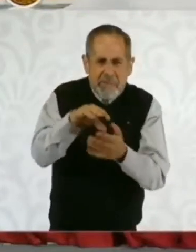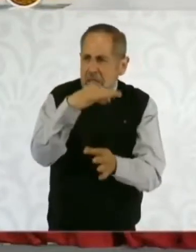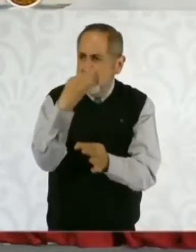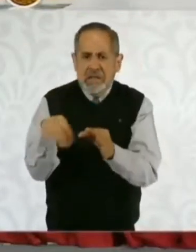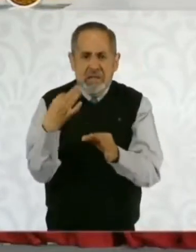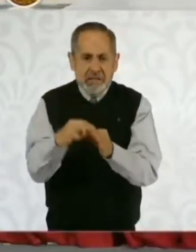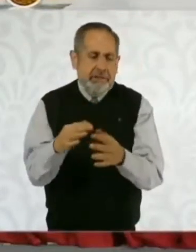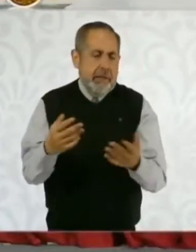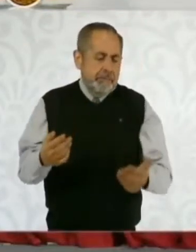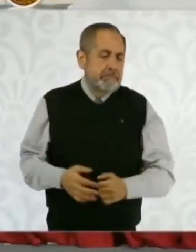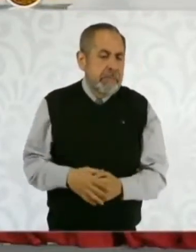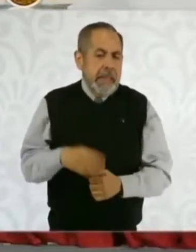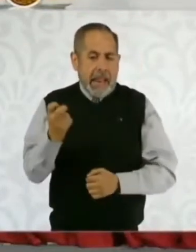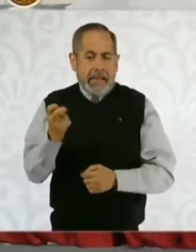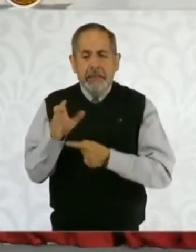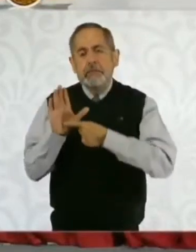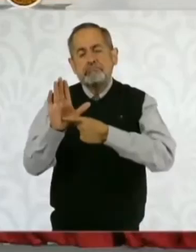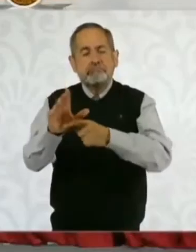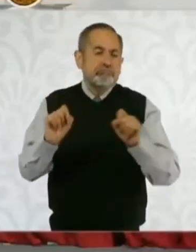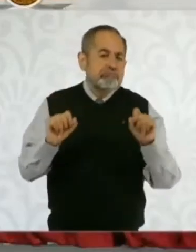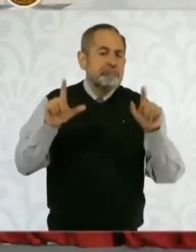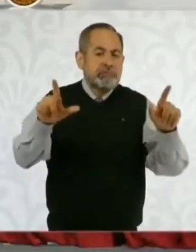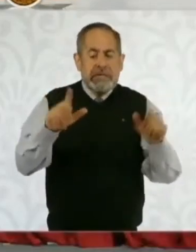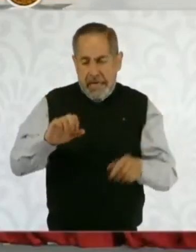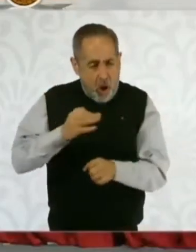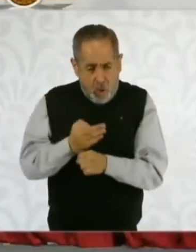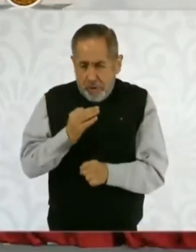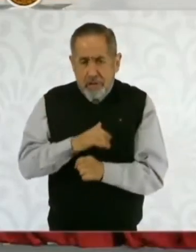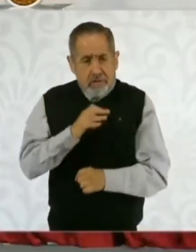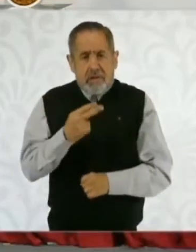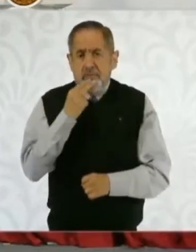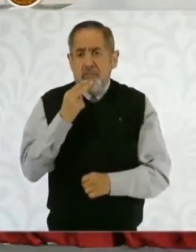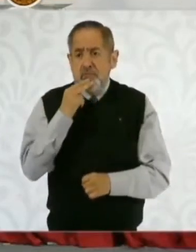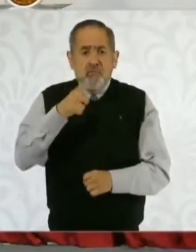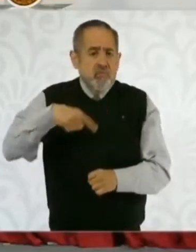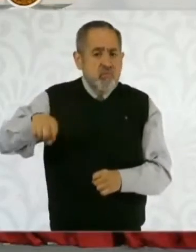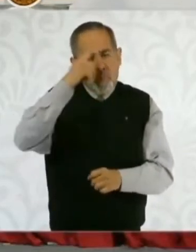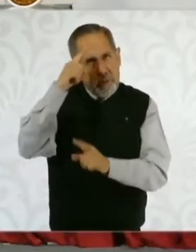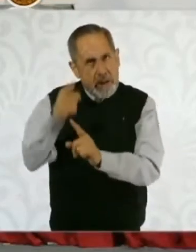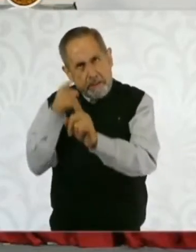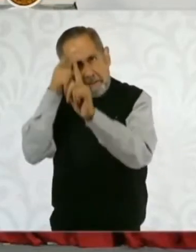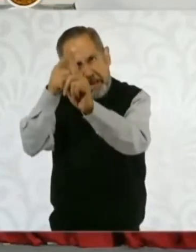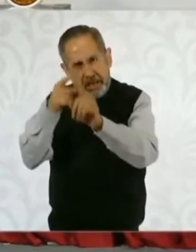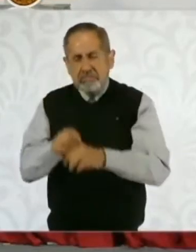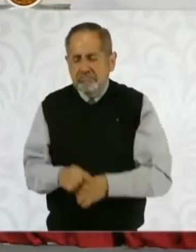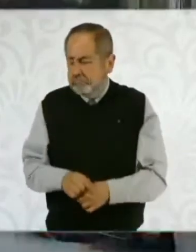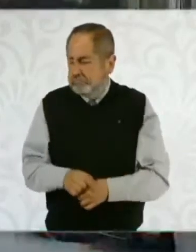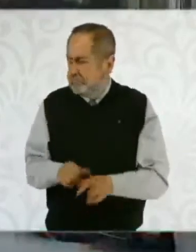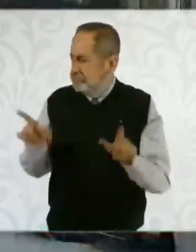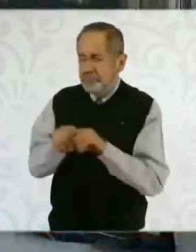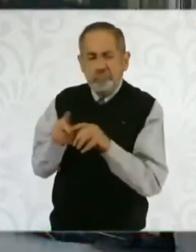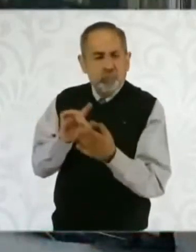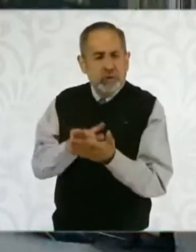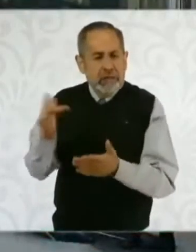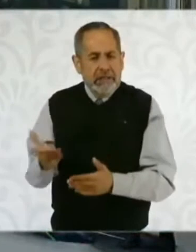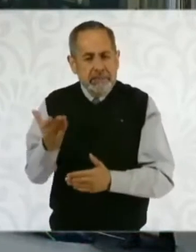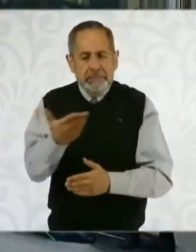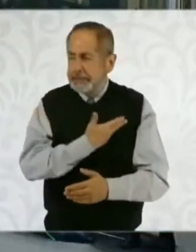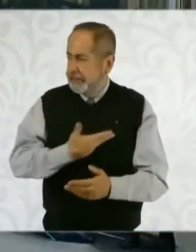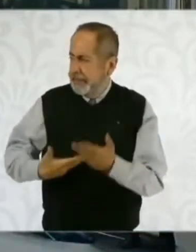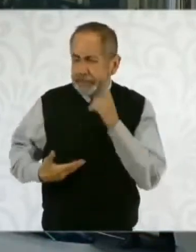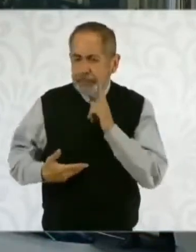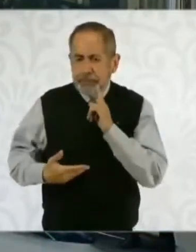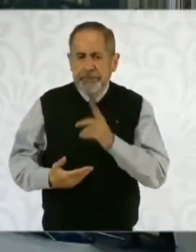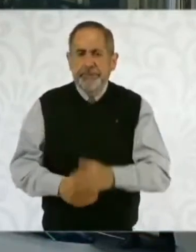presentar el día de hoy sobre estas acciones que ya impactan de manera directa las metas de todo el sector. Muchas gracias, presidente.